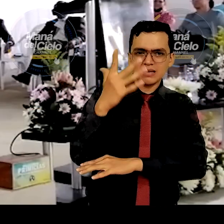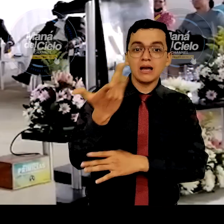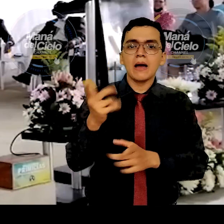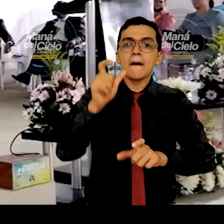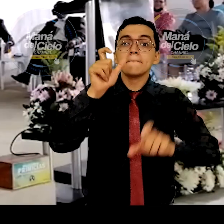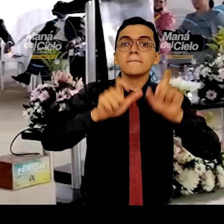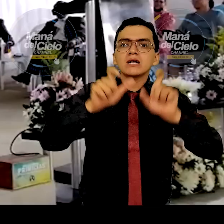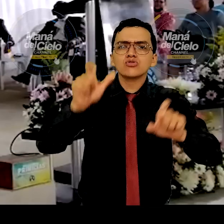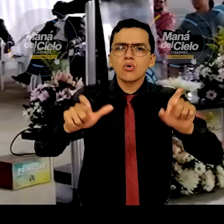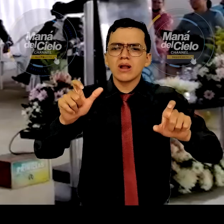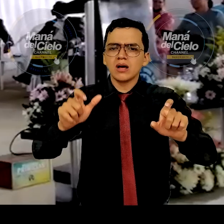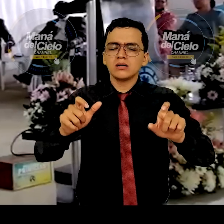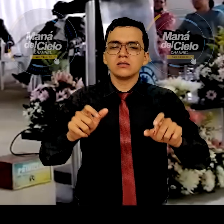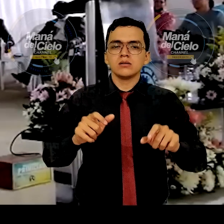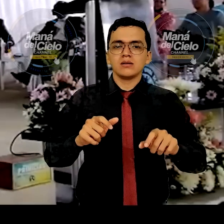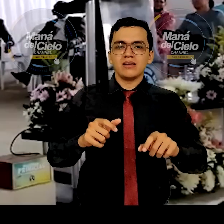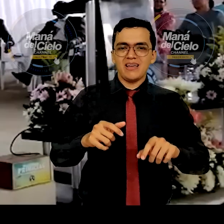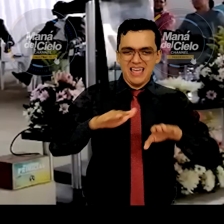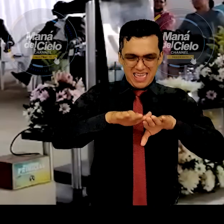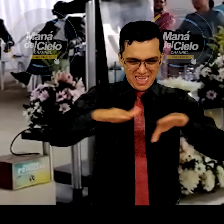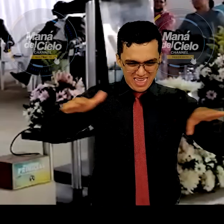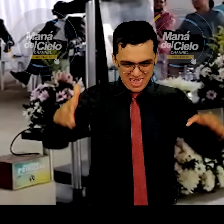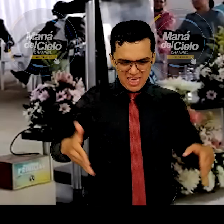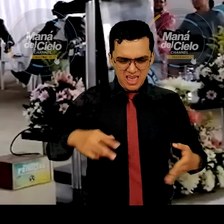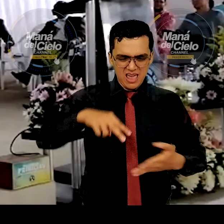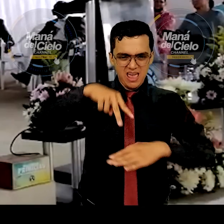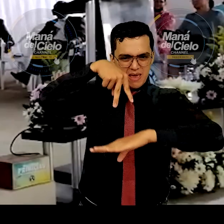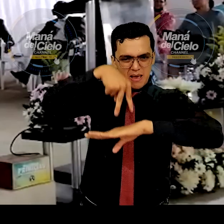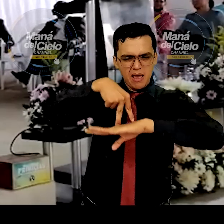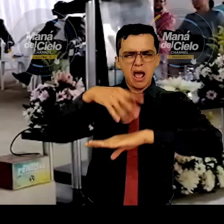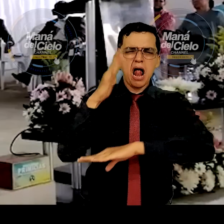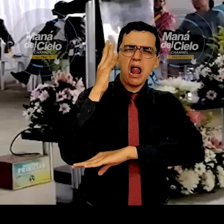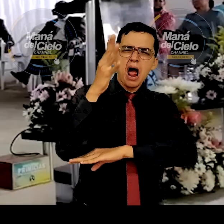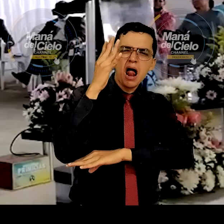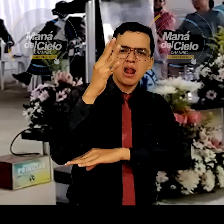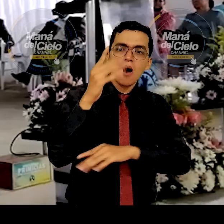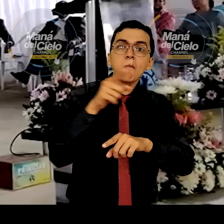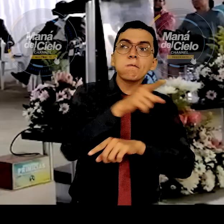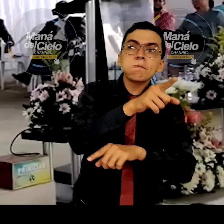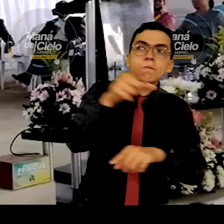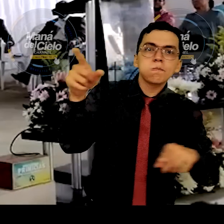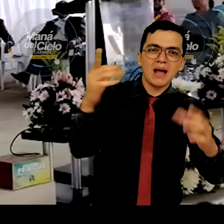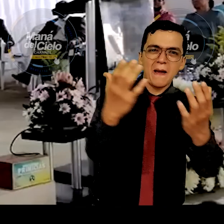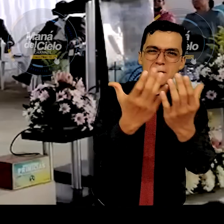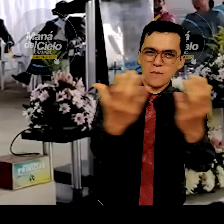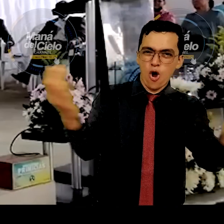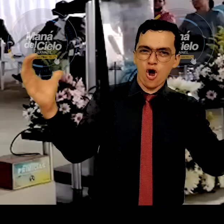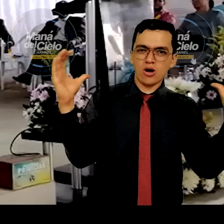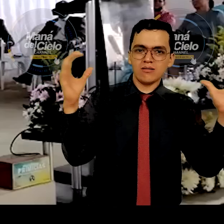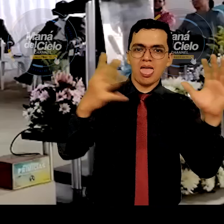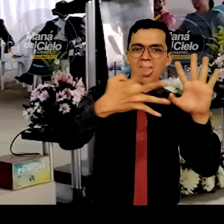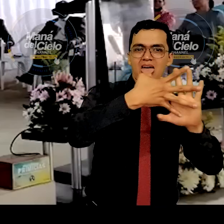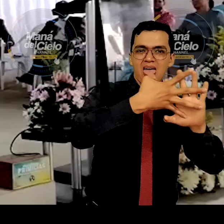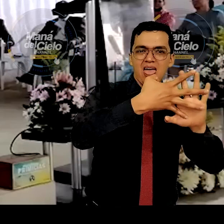gente se volaba la valla para ir al altar. Eso fue una cosa espectacular.